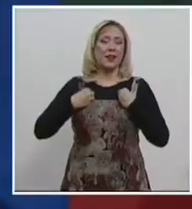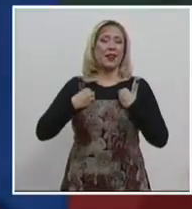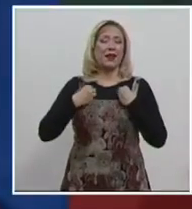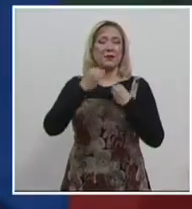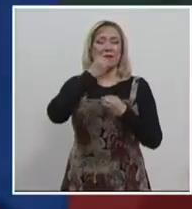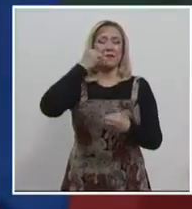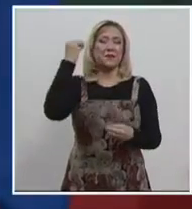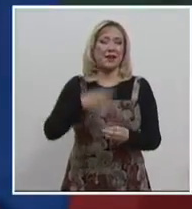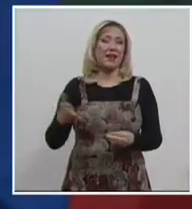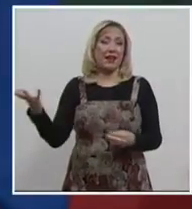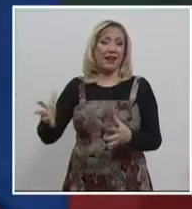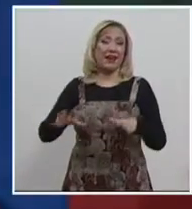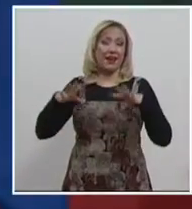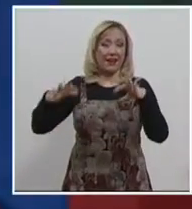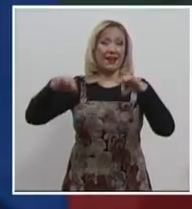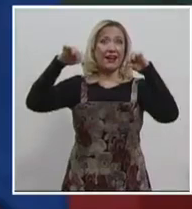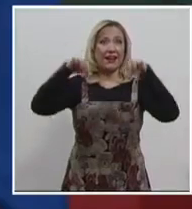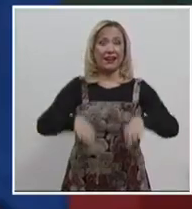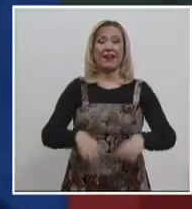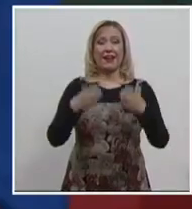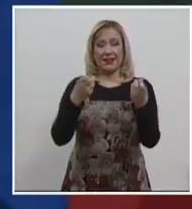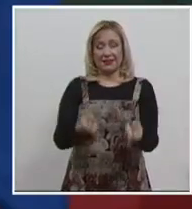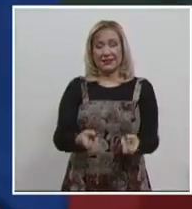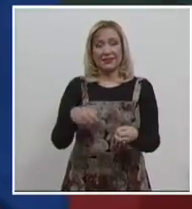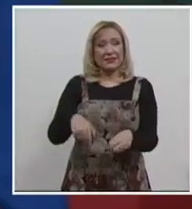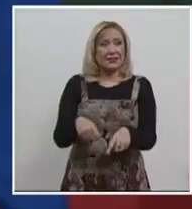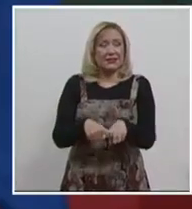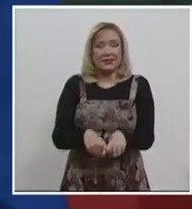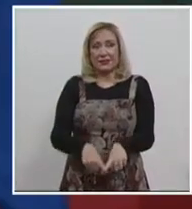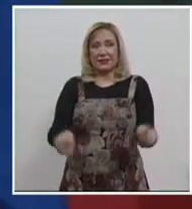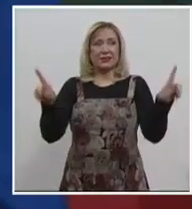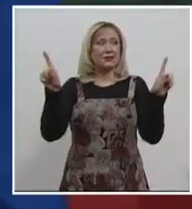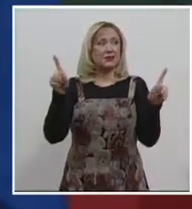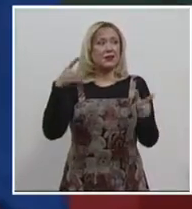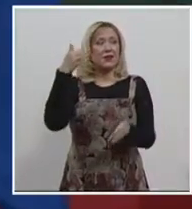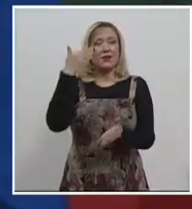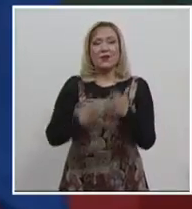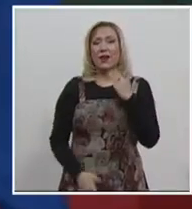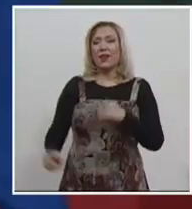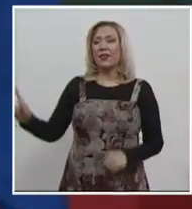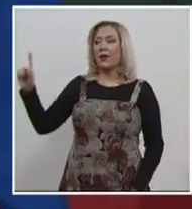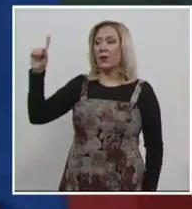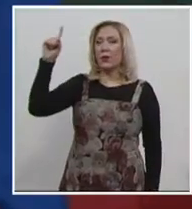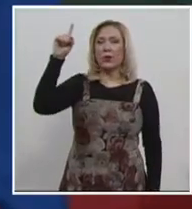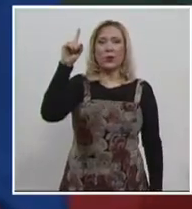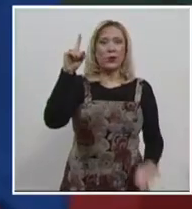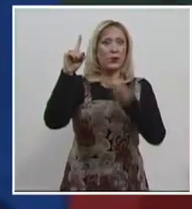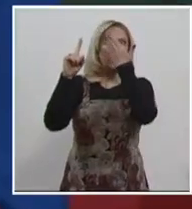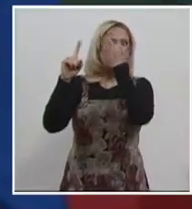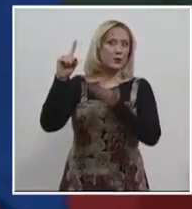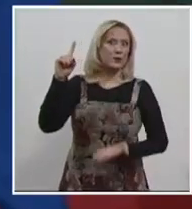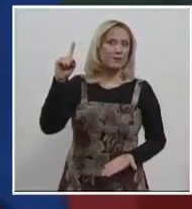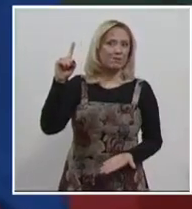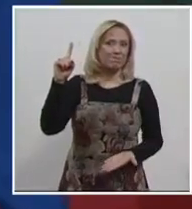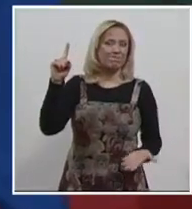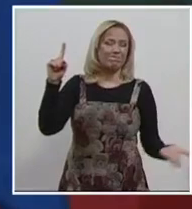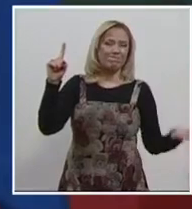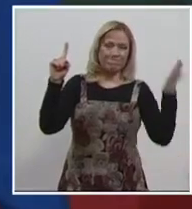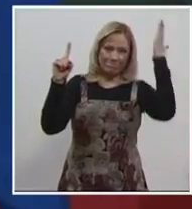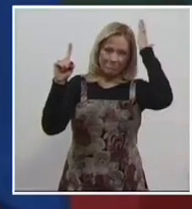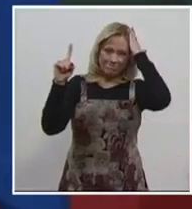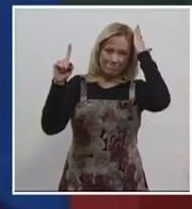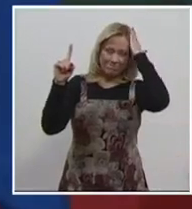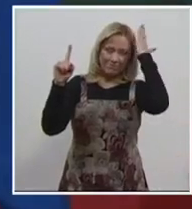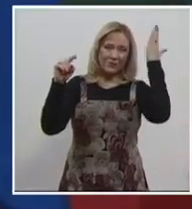Esta edición sin duda es diferente, porque nos hace falta un gigante. Esta edición es muy